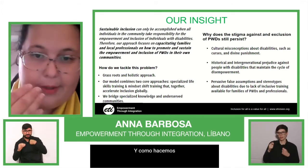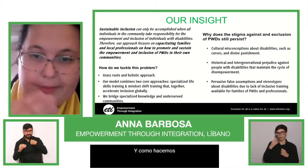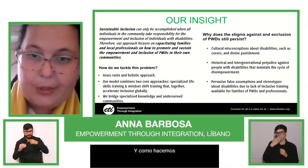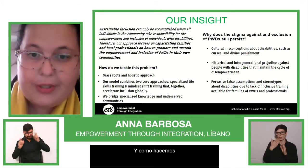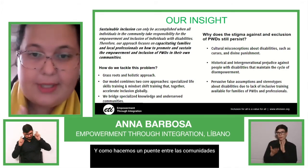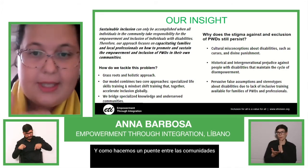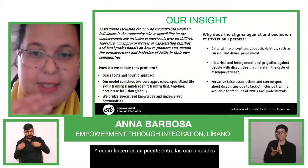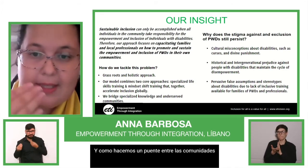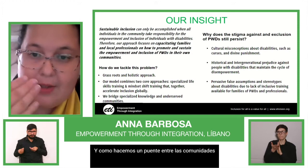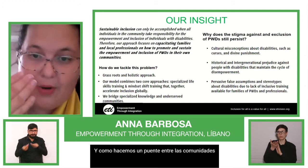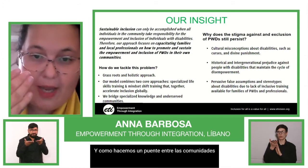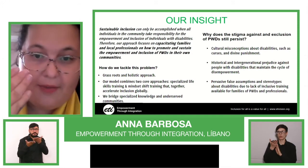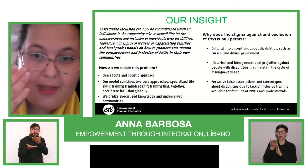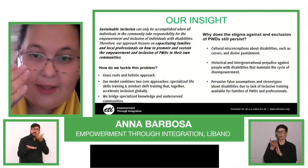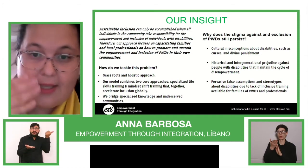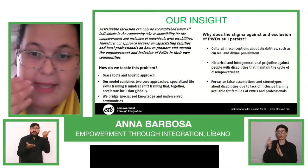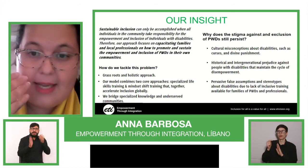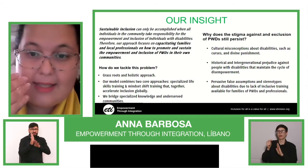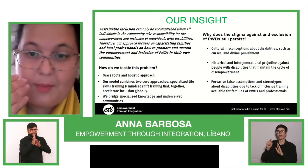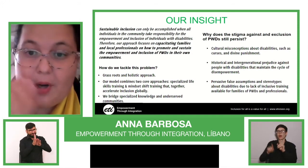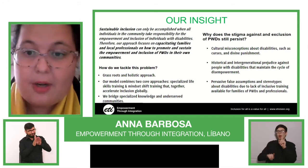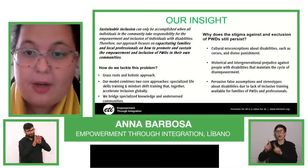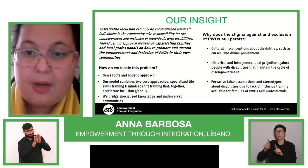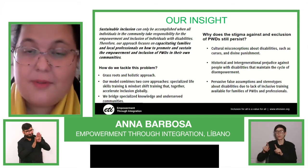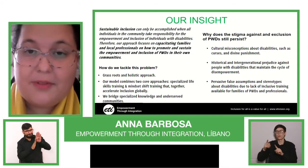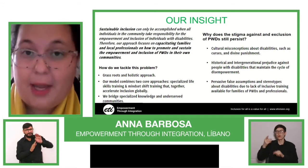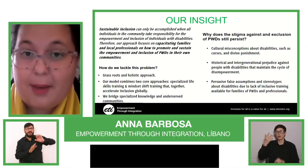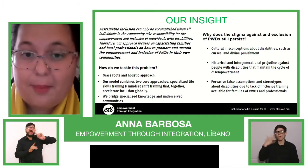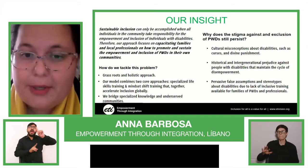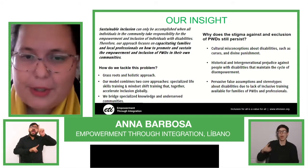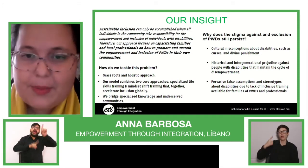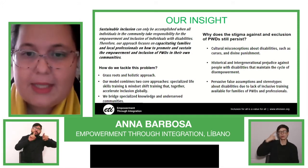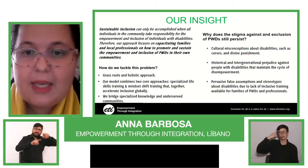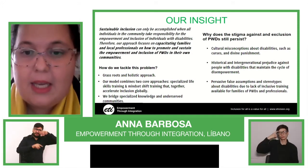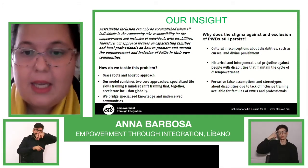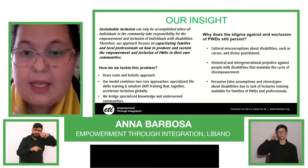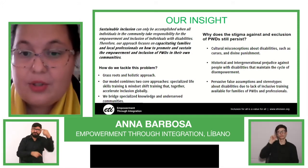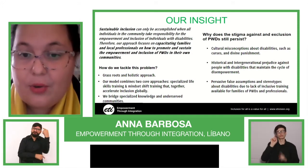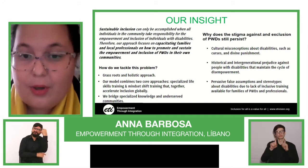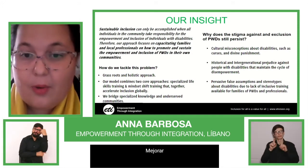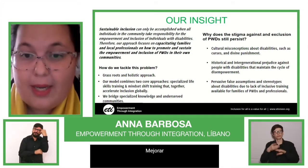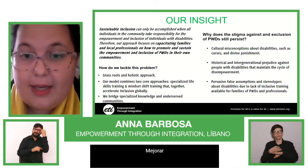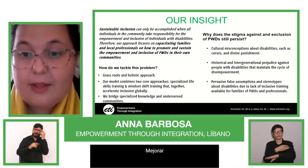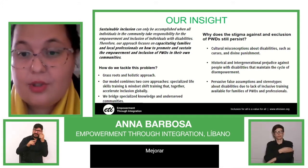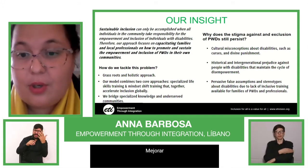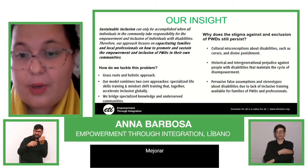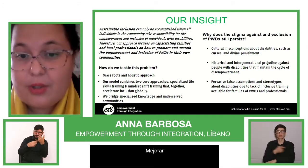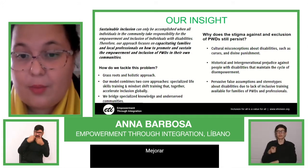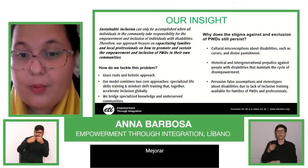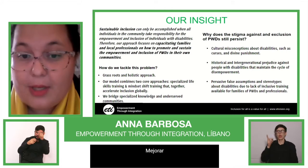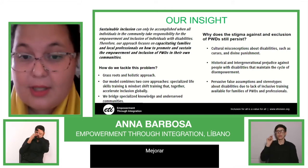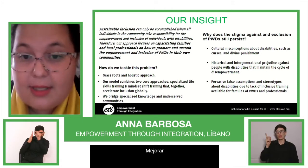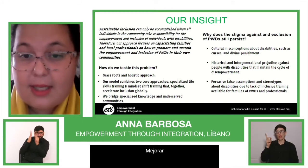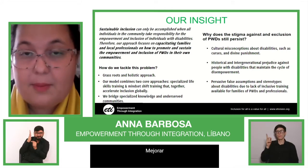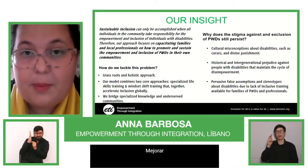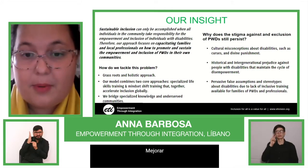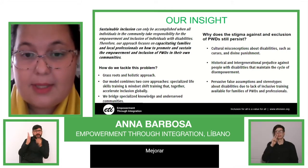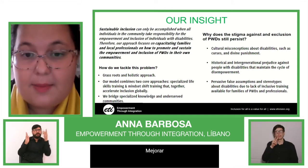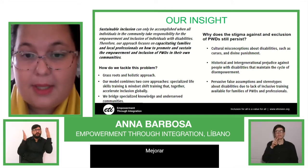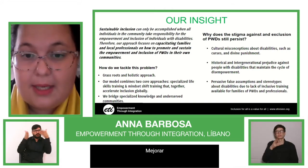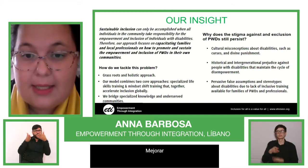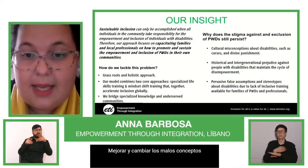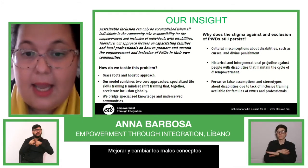cambiar los malos conceptos de la incapacidad, como